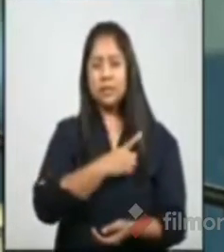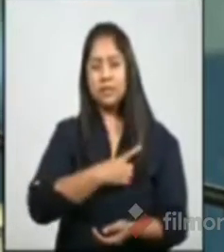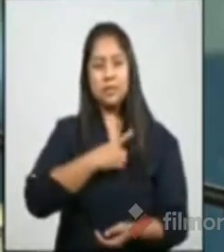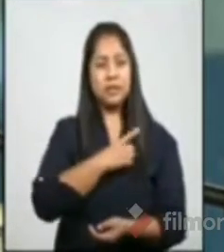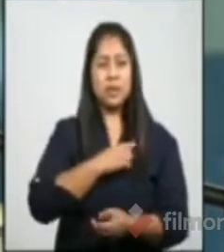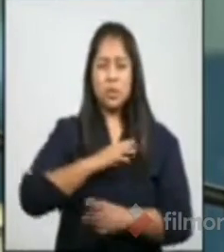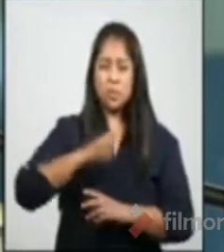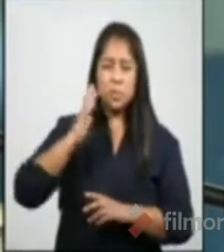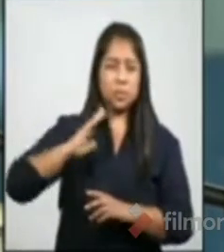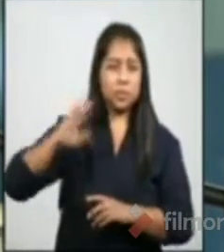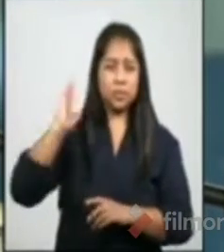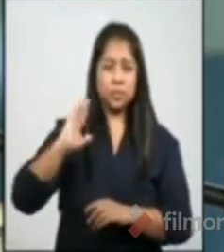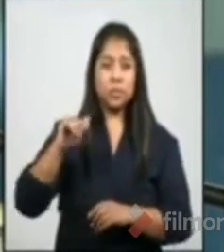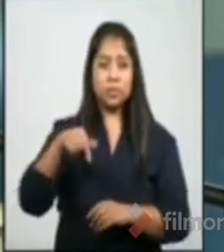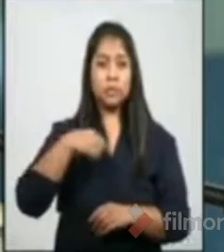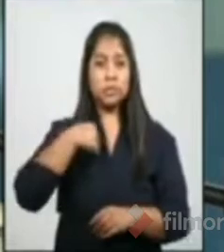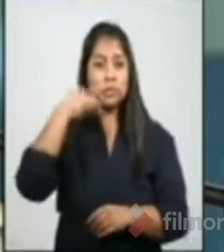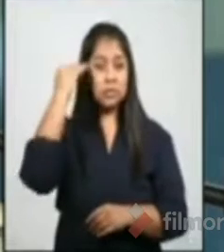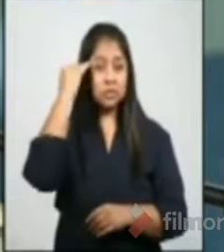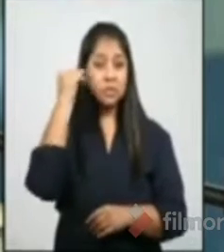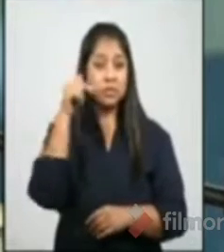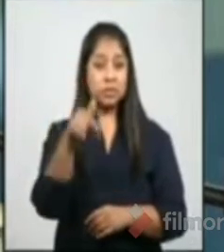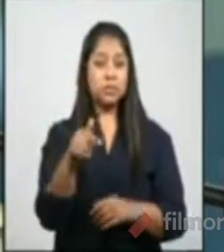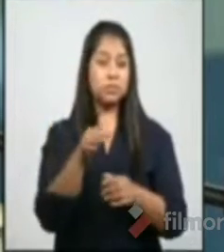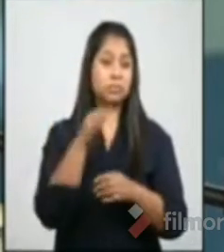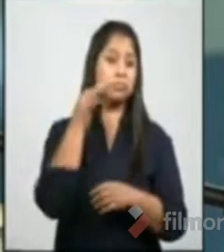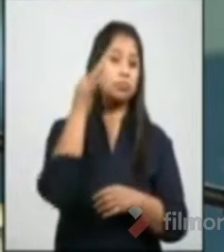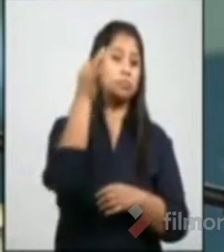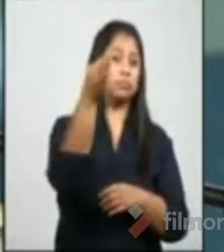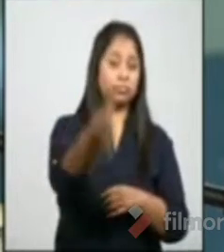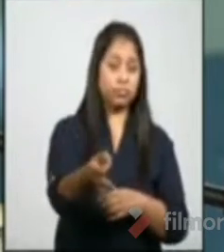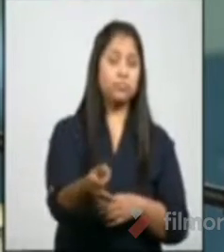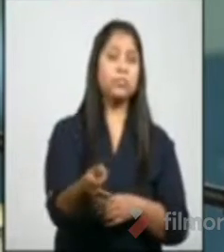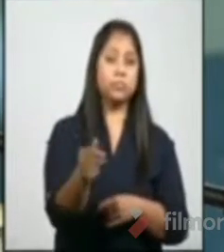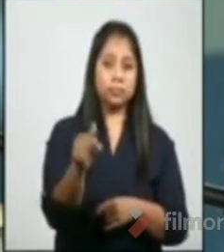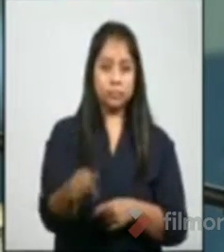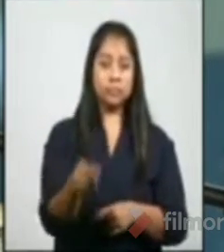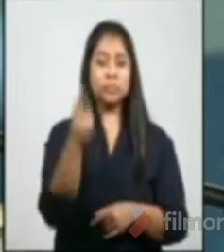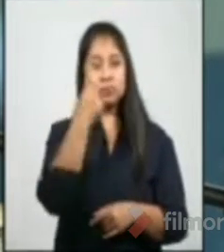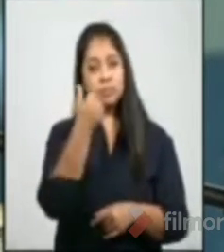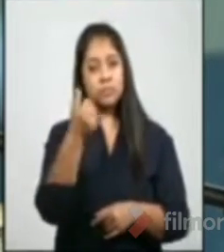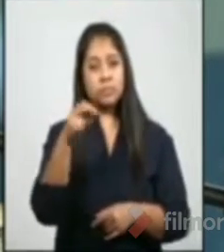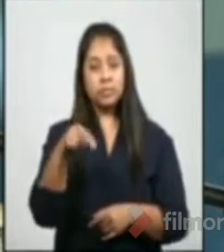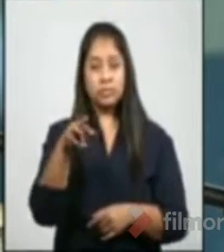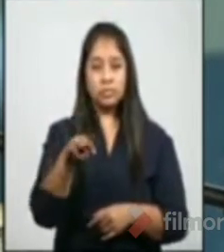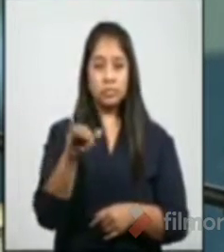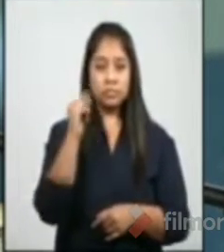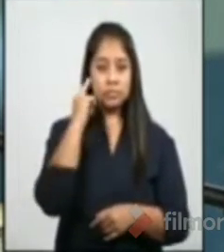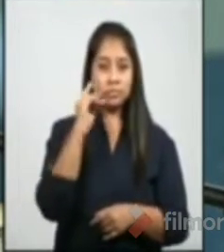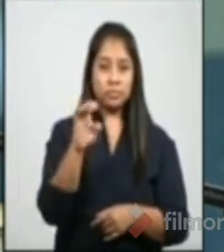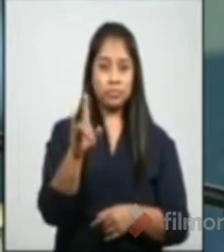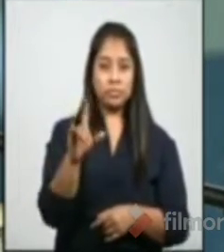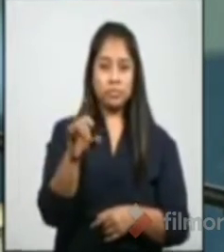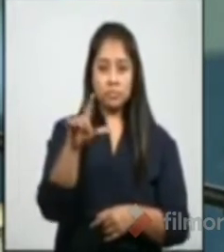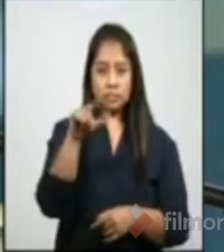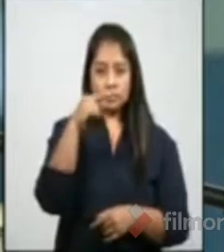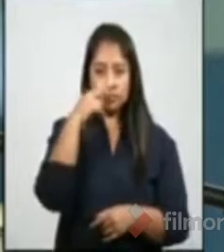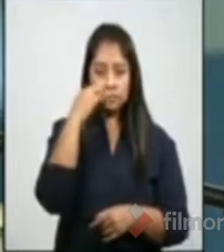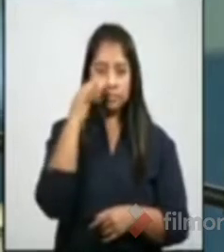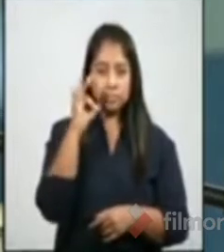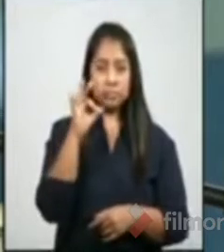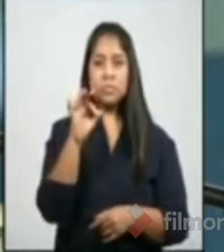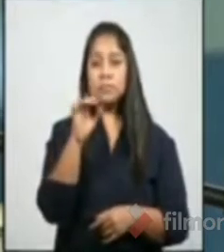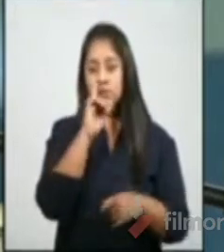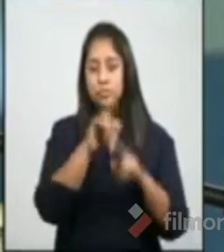bien que es un paso hacia el futuro de San Miguelito. Es un paso muy importante